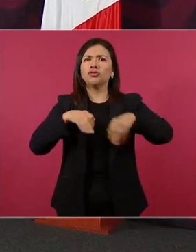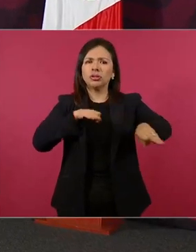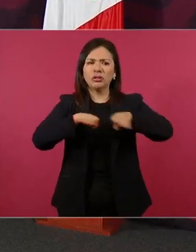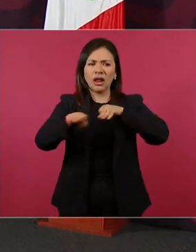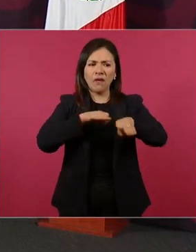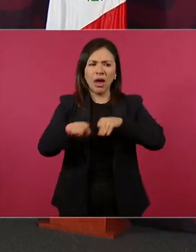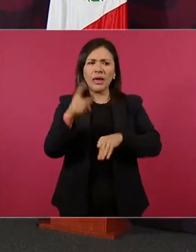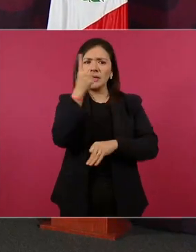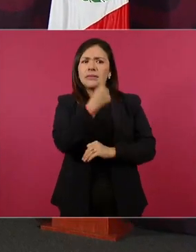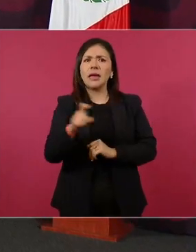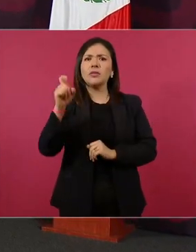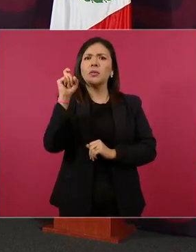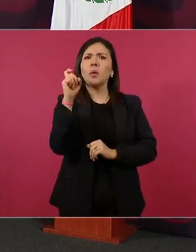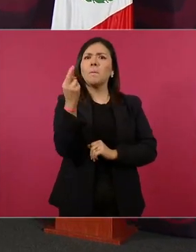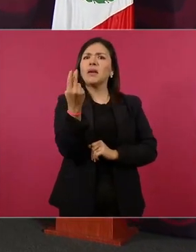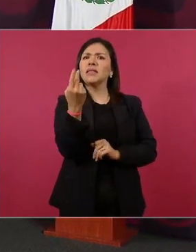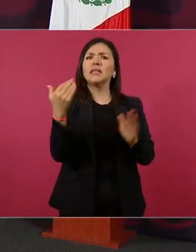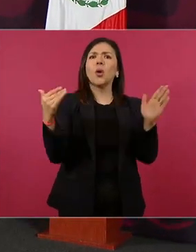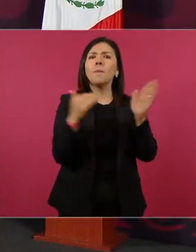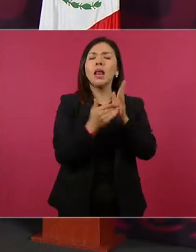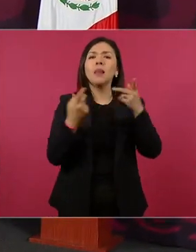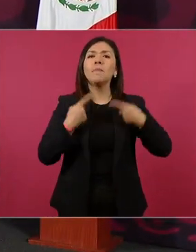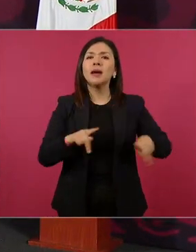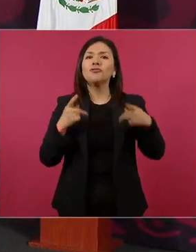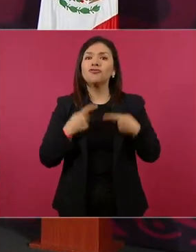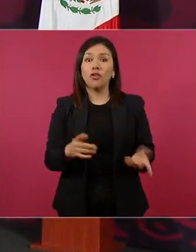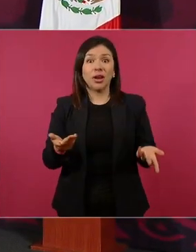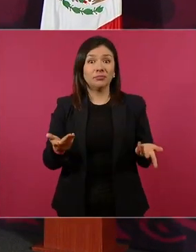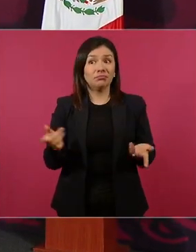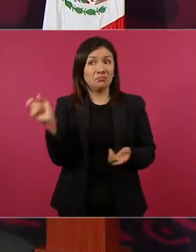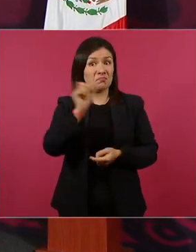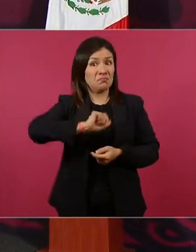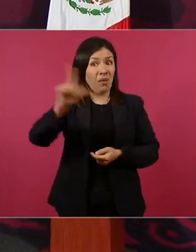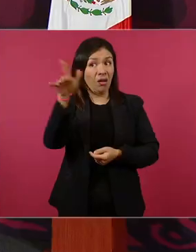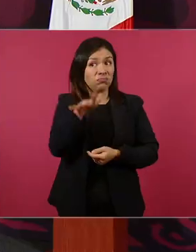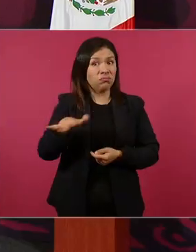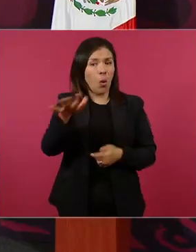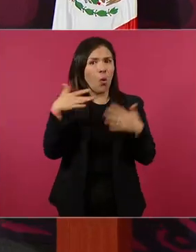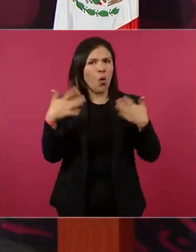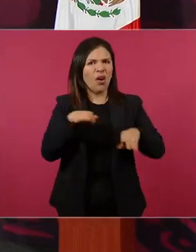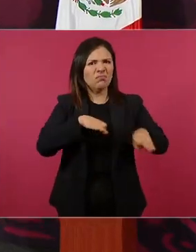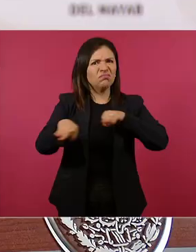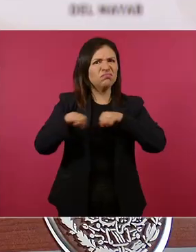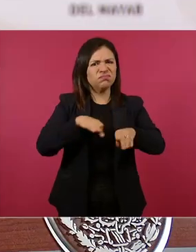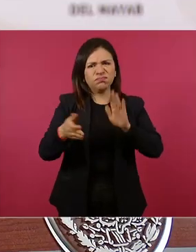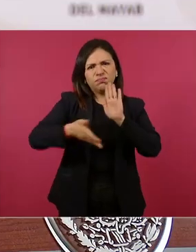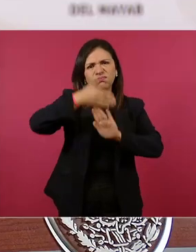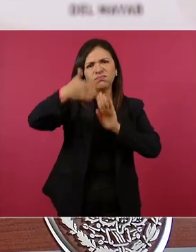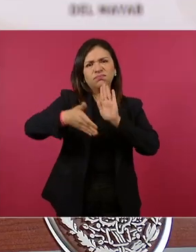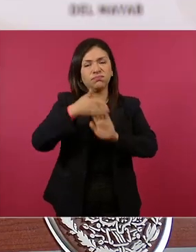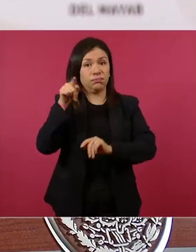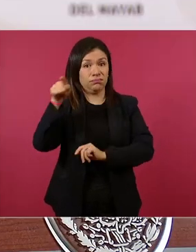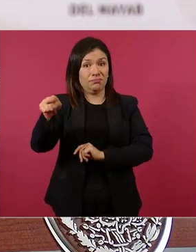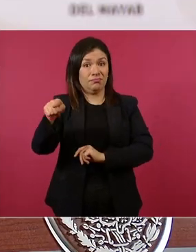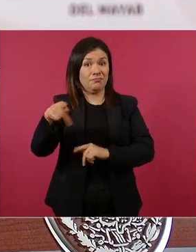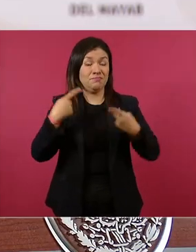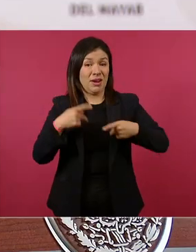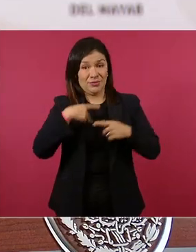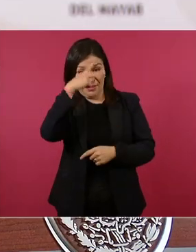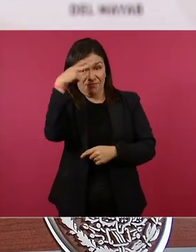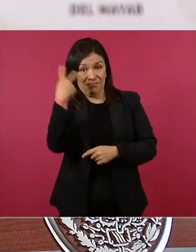125 mil obreros, uno de los mejores obreros del mundo, que son los trabajadores